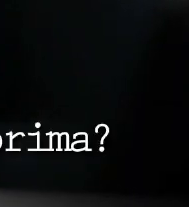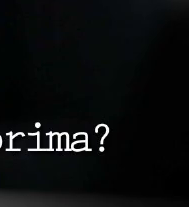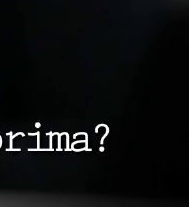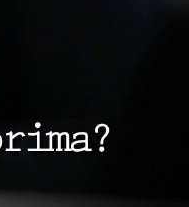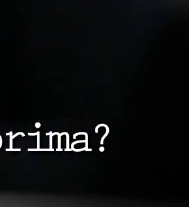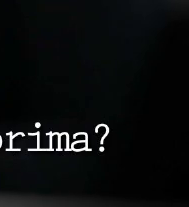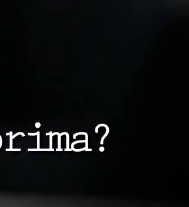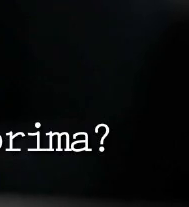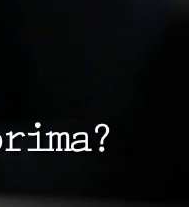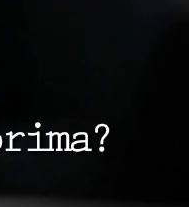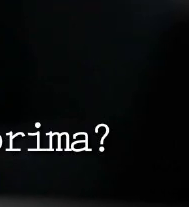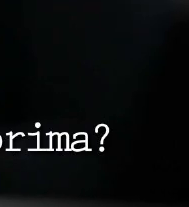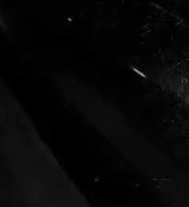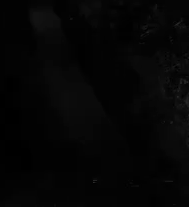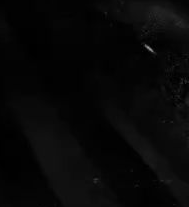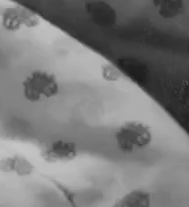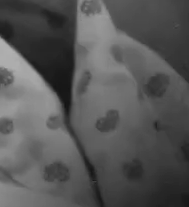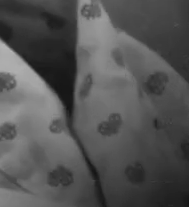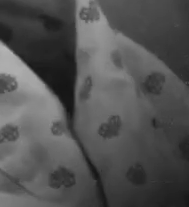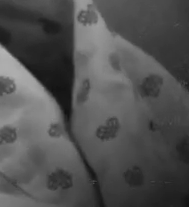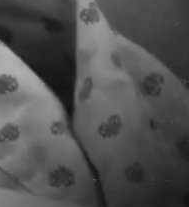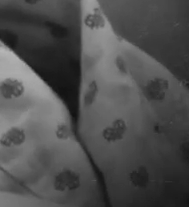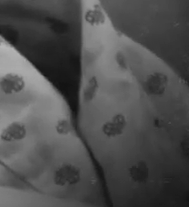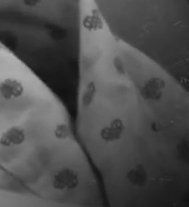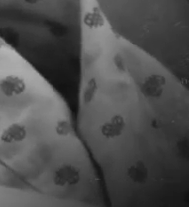Oye, ¿qué tal estuvo la boda de tu prima?